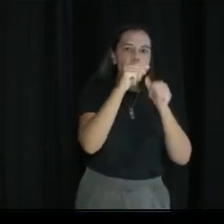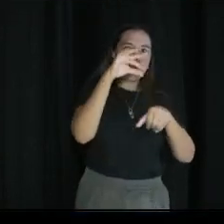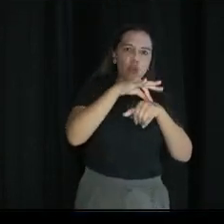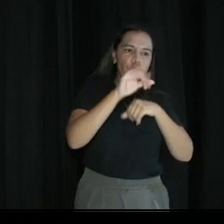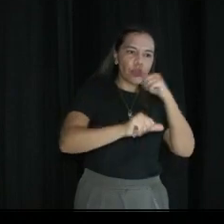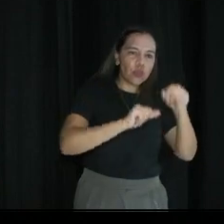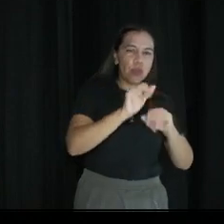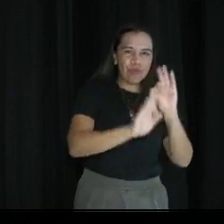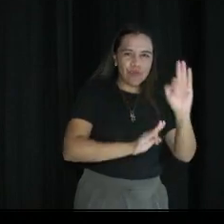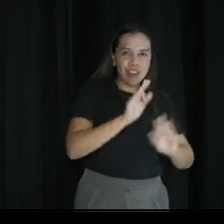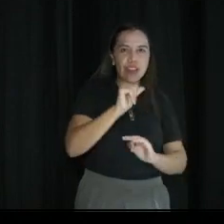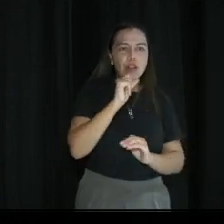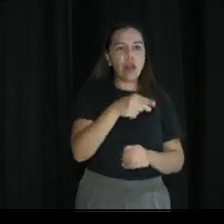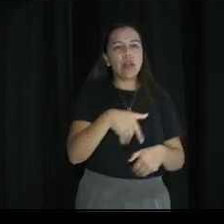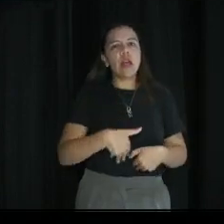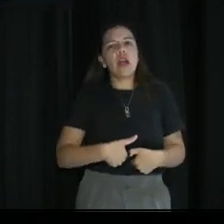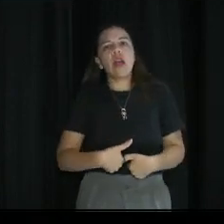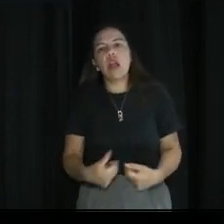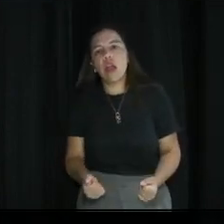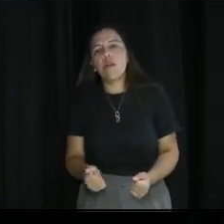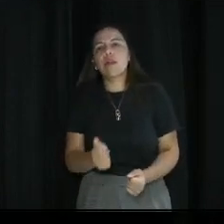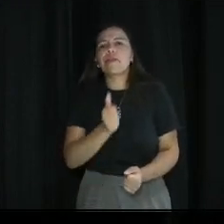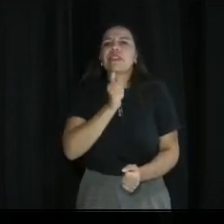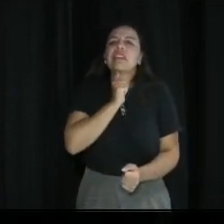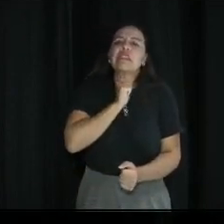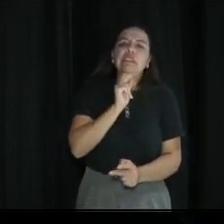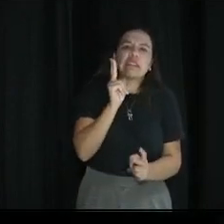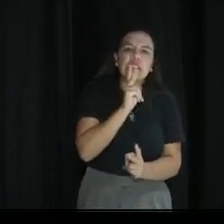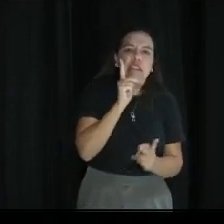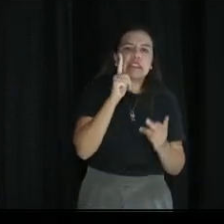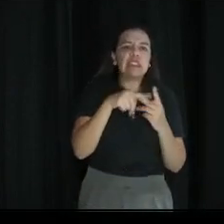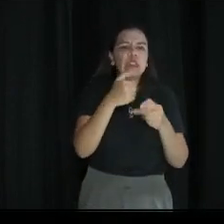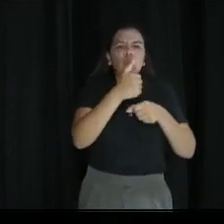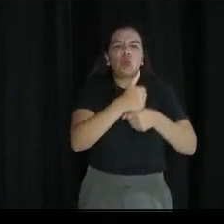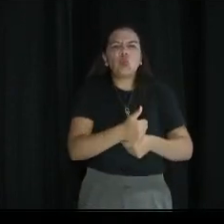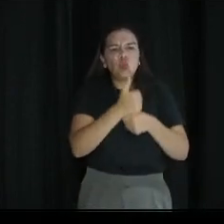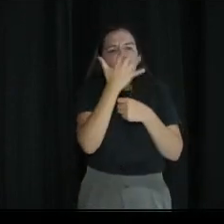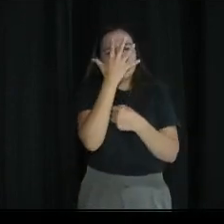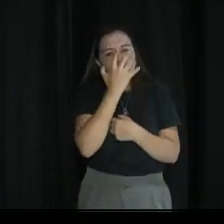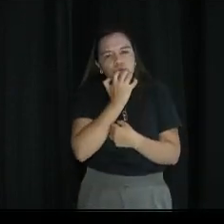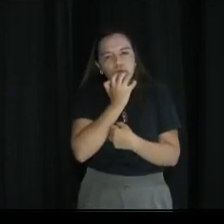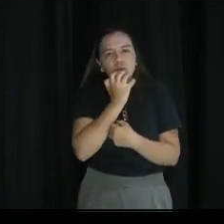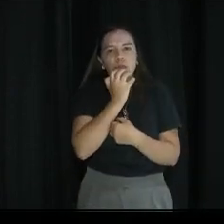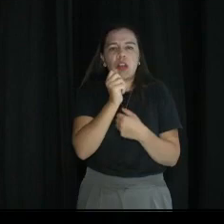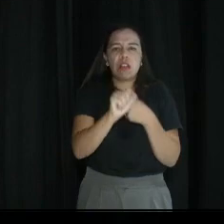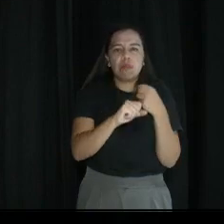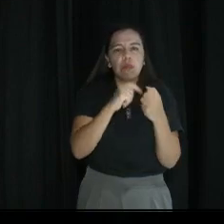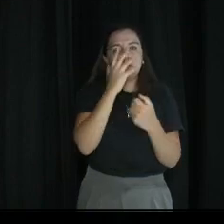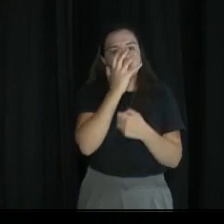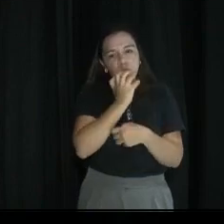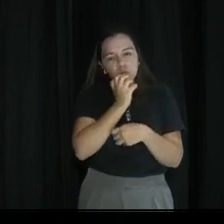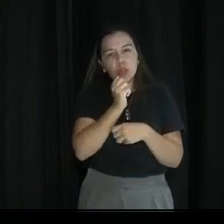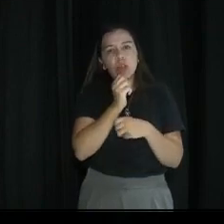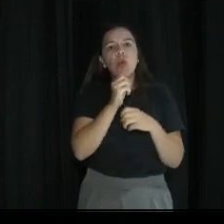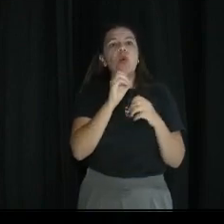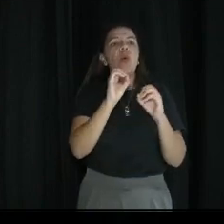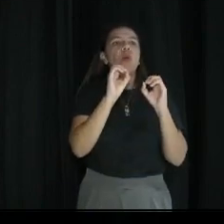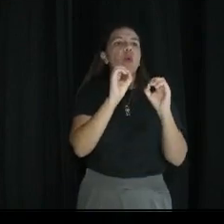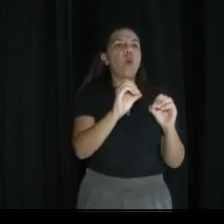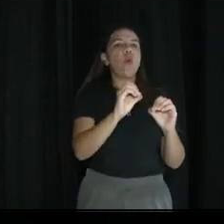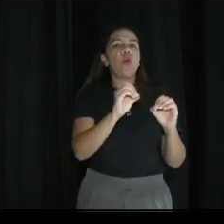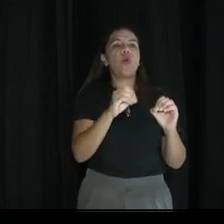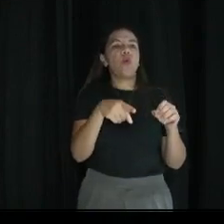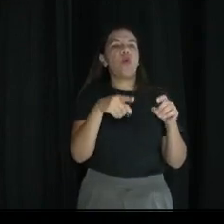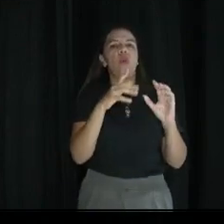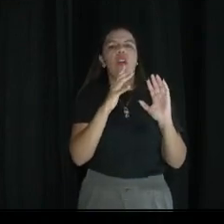que sufra de hambre, que sufra de sed, que tenga un sufrimiento emocional, que esté expuesto, digámoslo